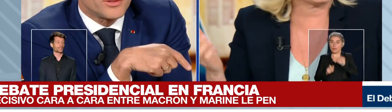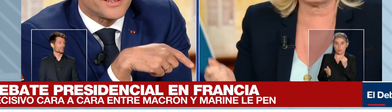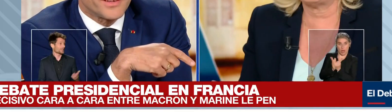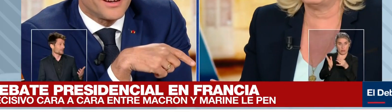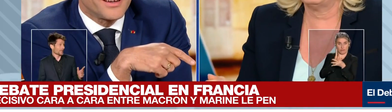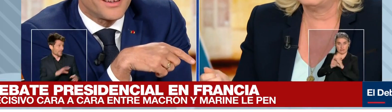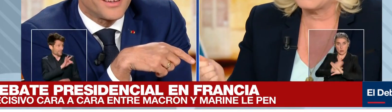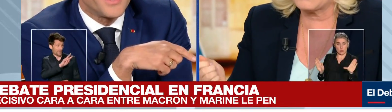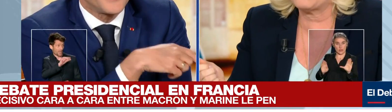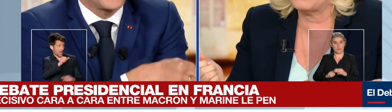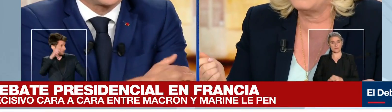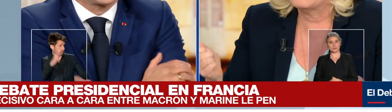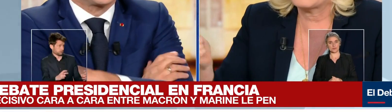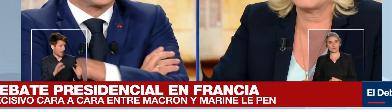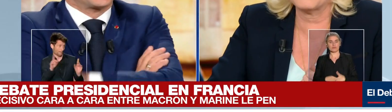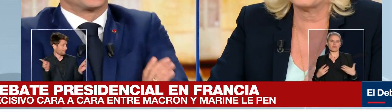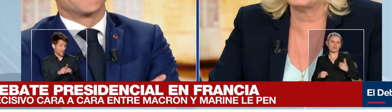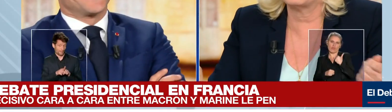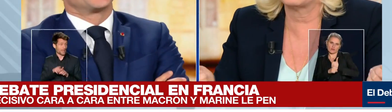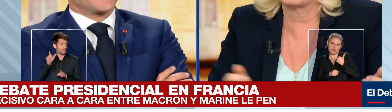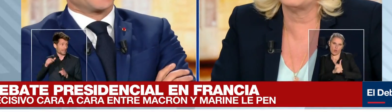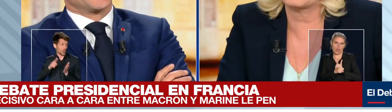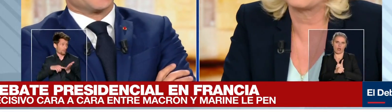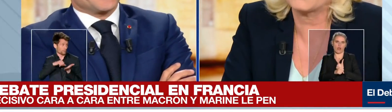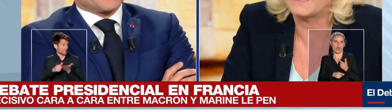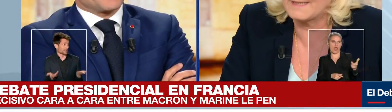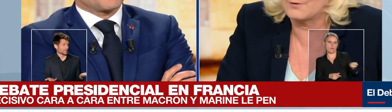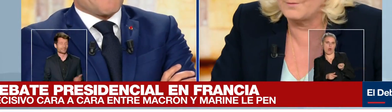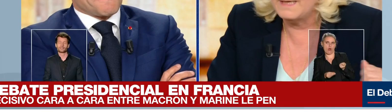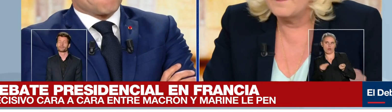los contribuyentes. Pero como en la reducción entonces, del IVA. Cada vez.